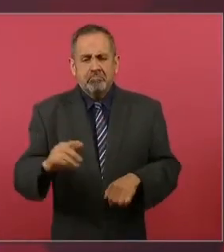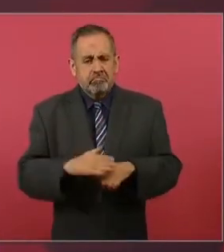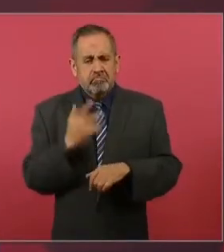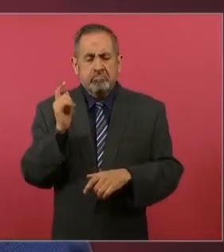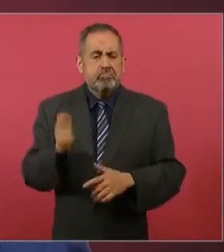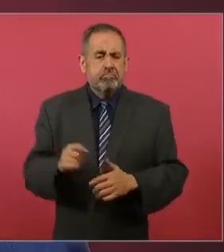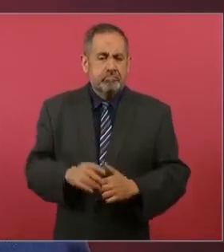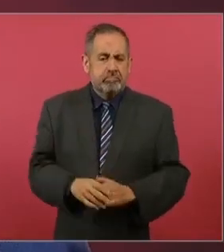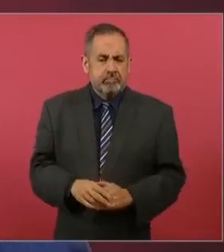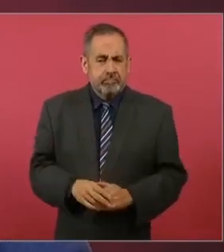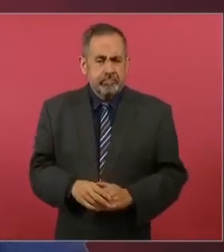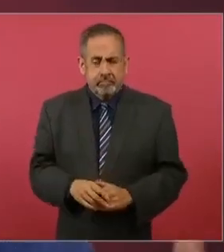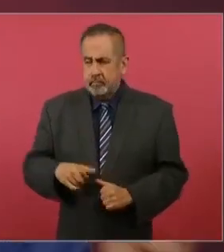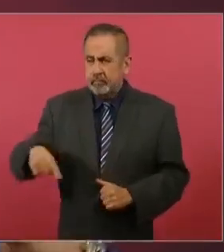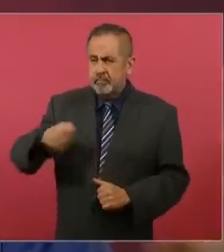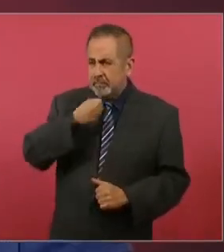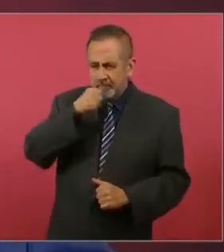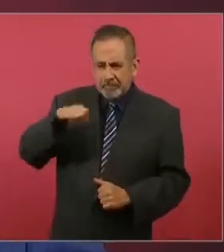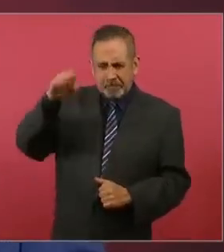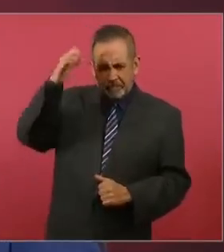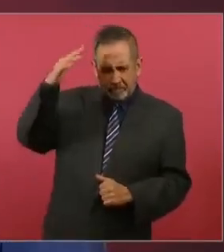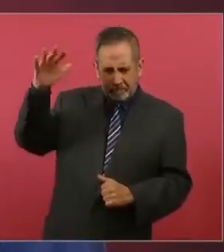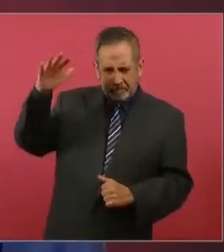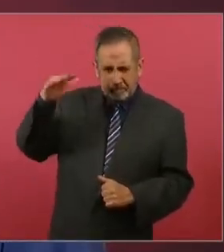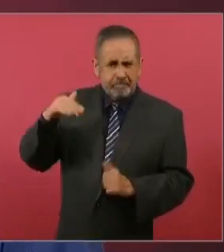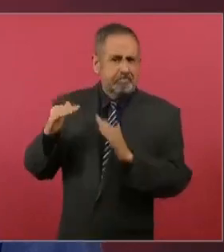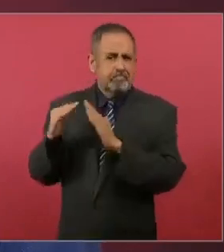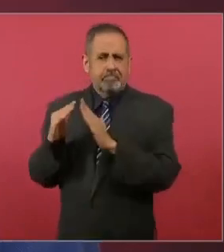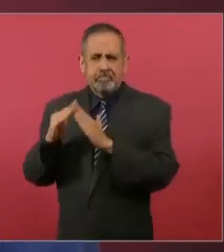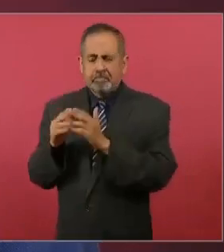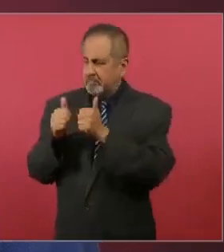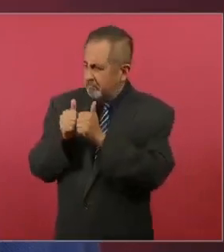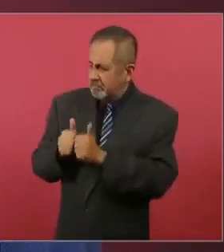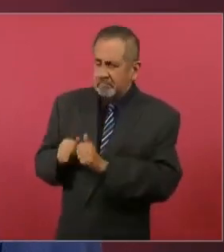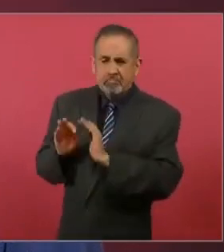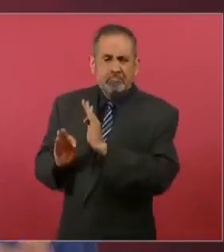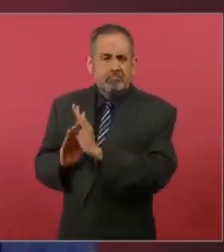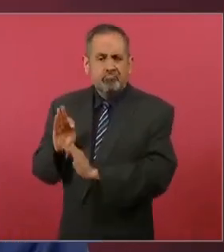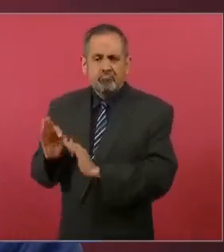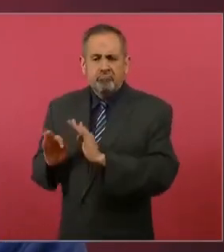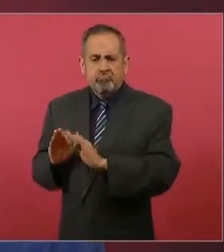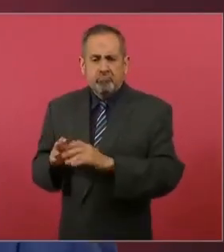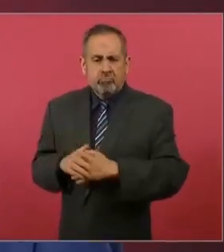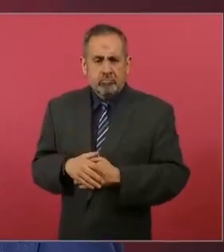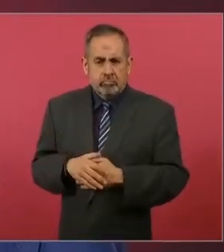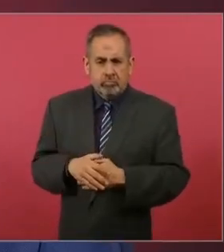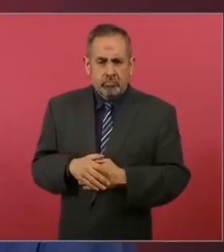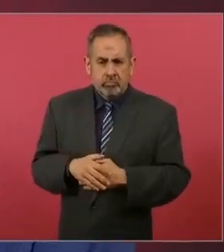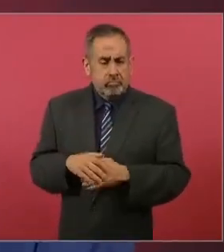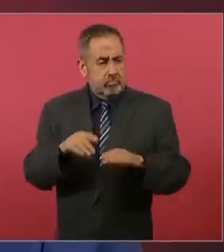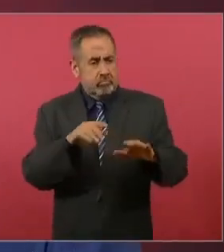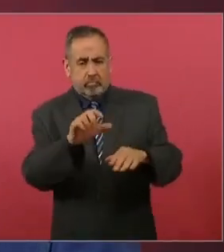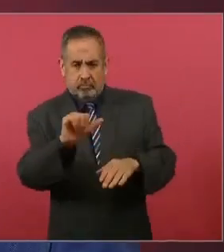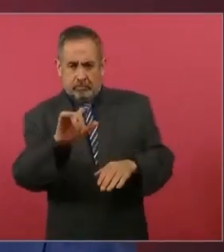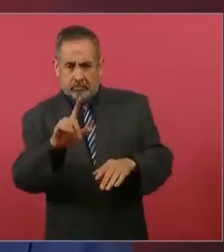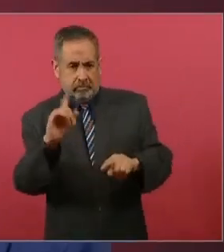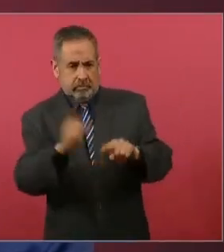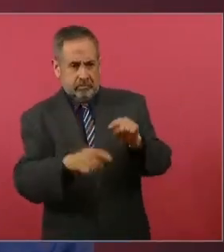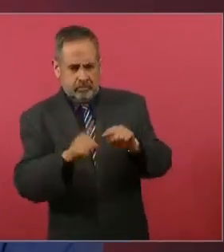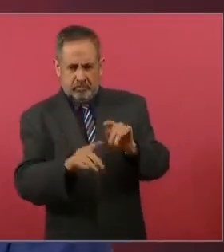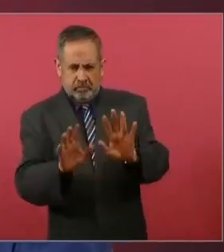nuestros adultos mayores están en la casa. No estoy en contra de los asilos de